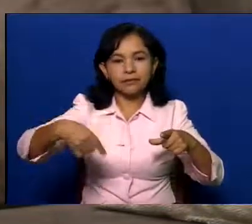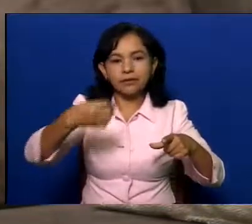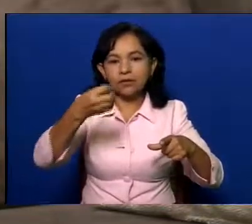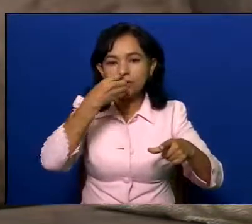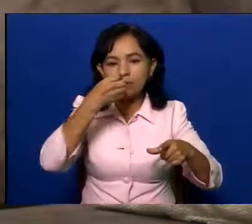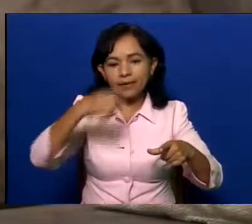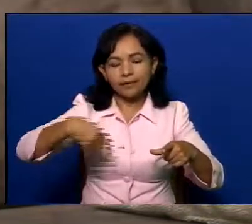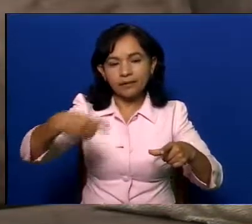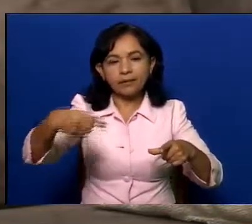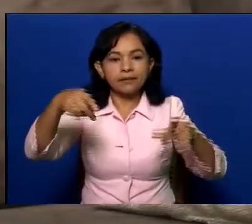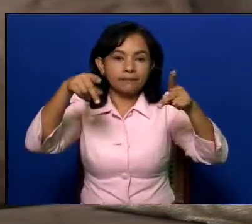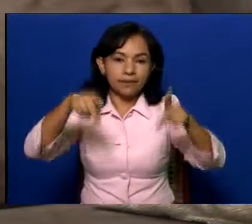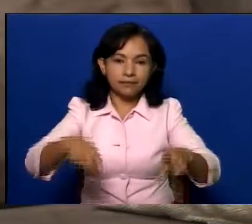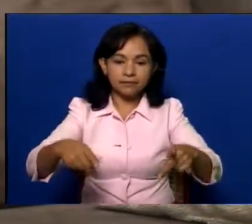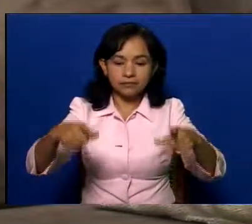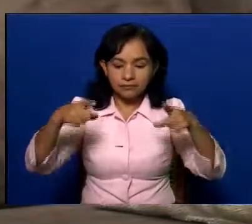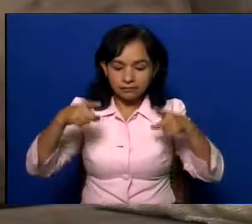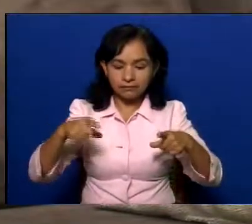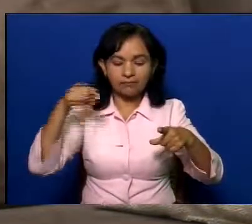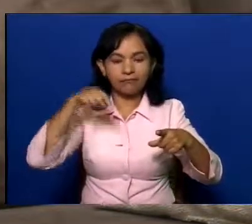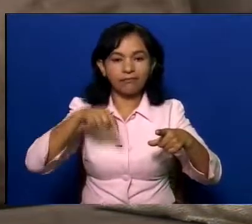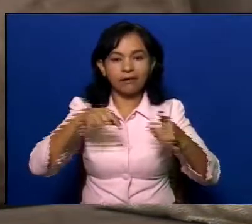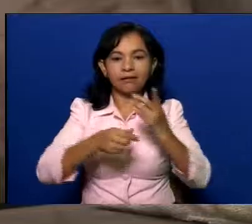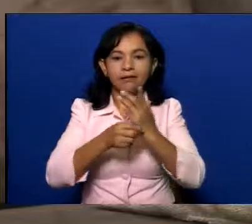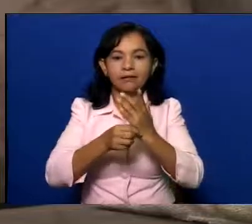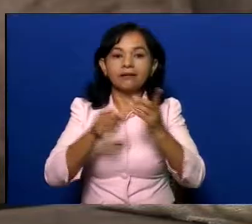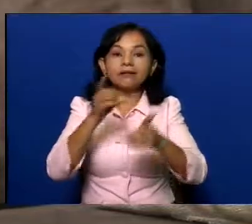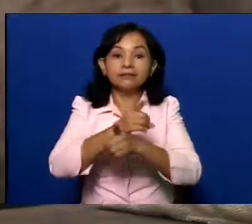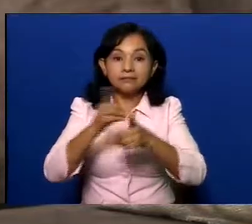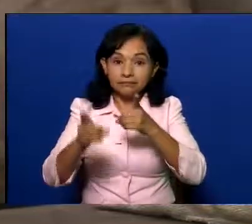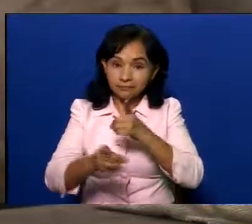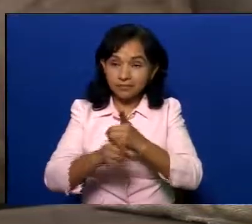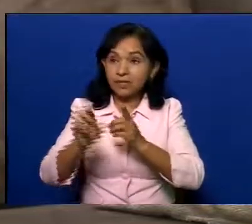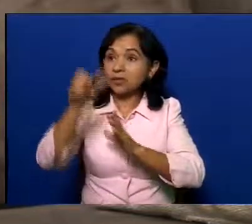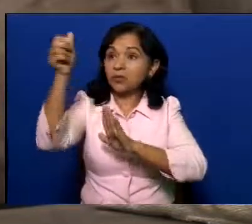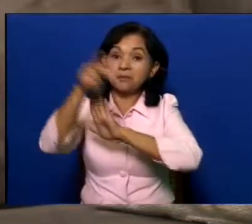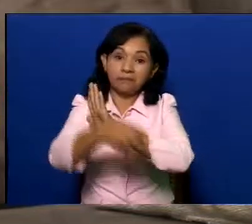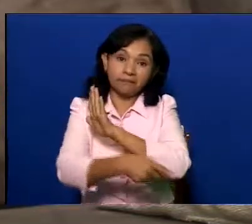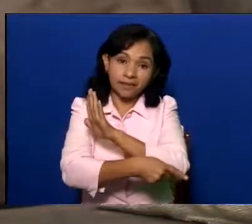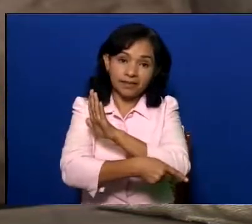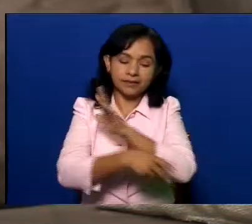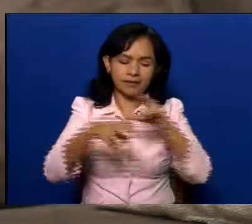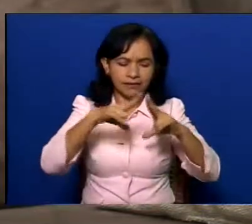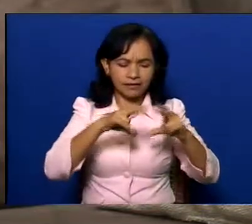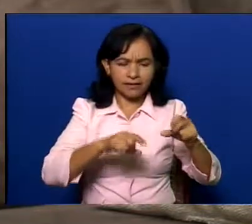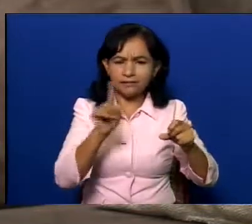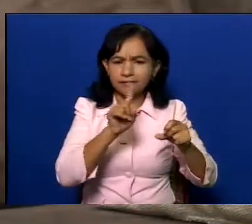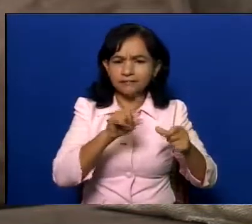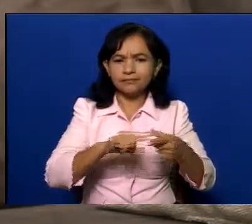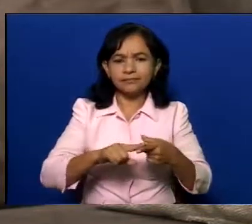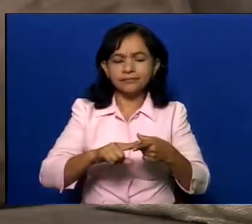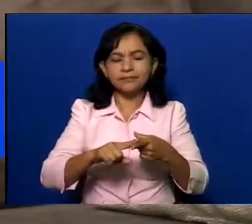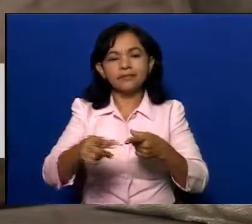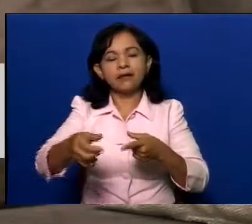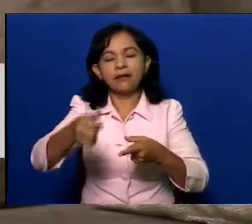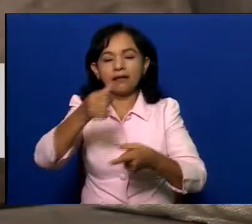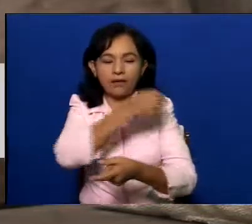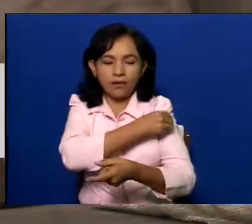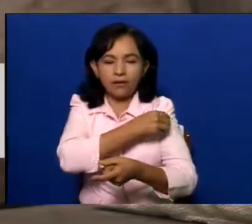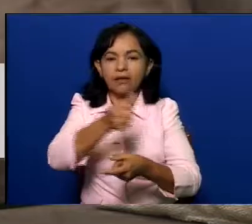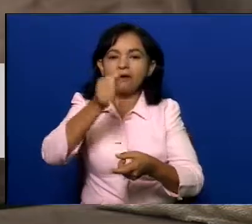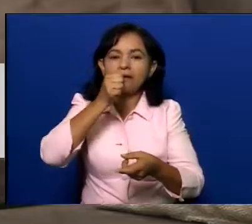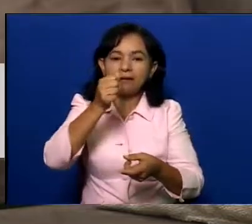en la vida cotidiana de la población. Otra cosa que también el uso nocivo del alcohol, por